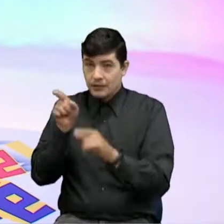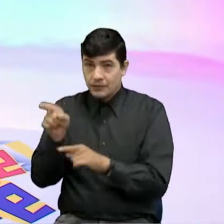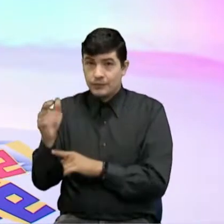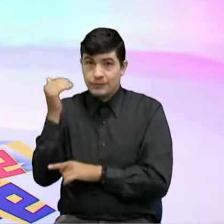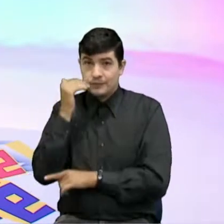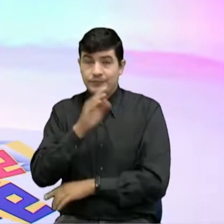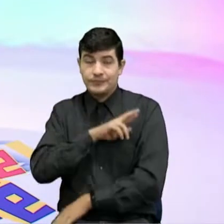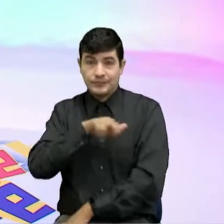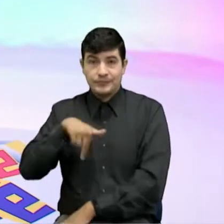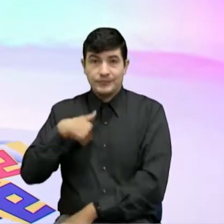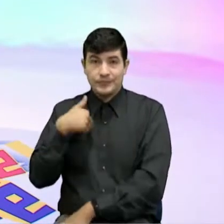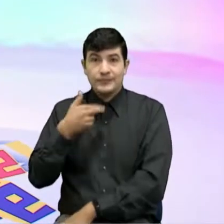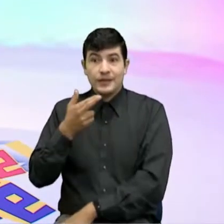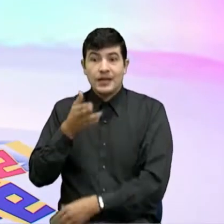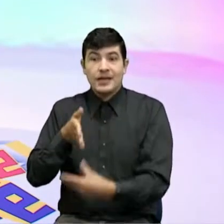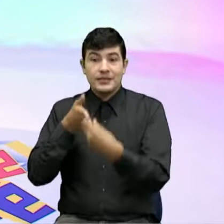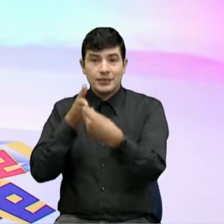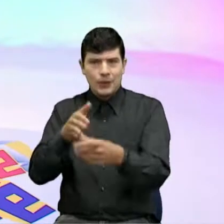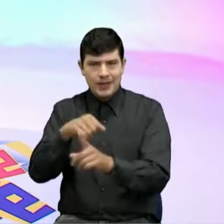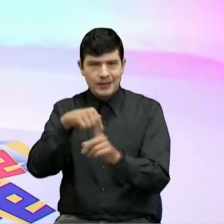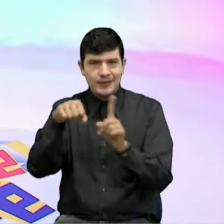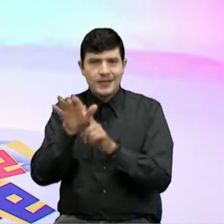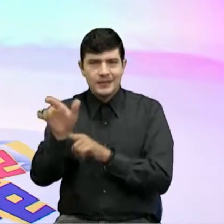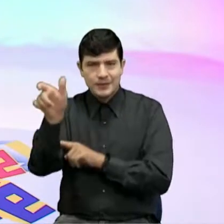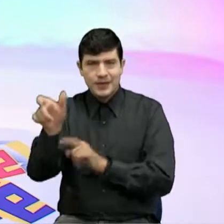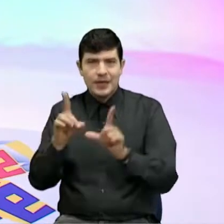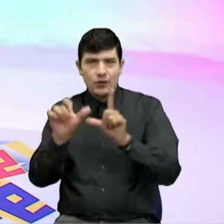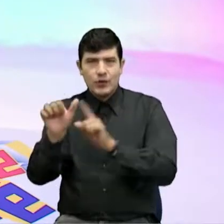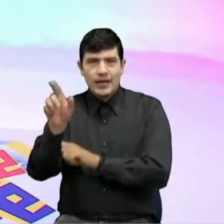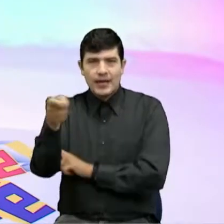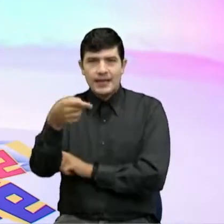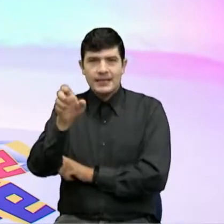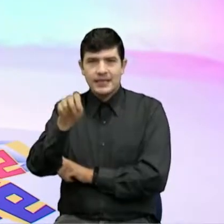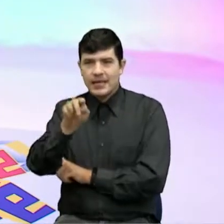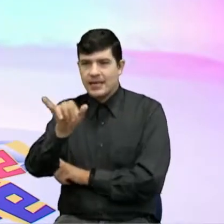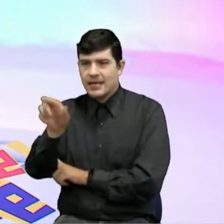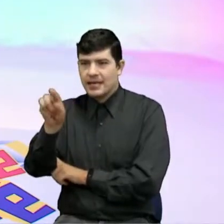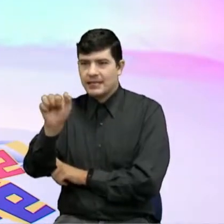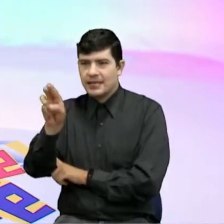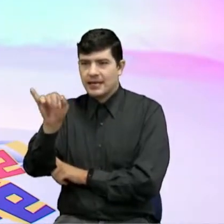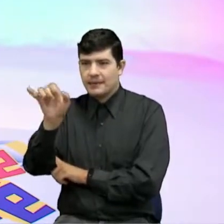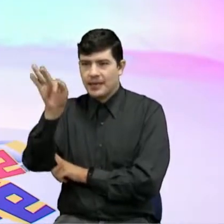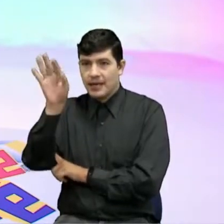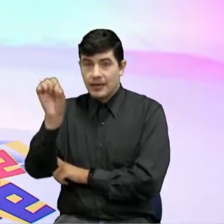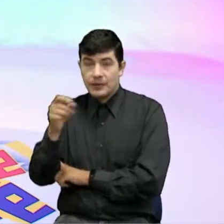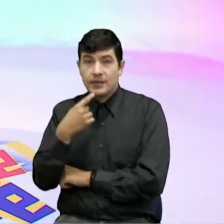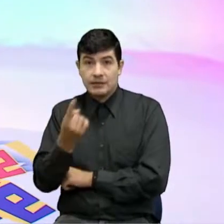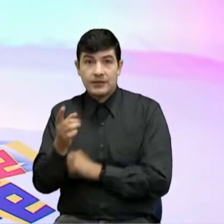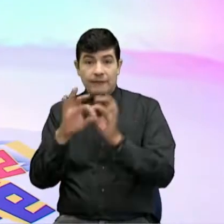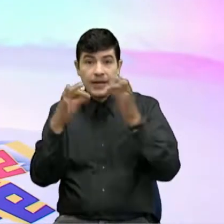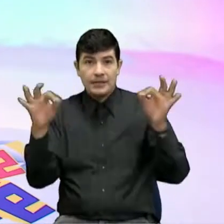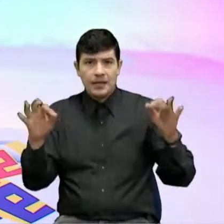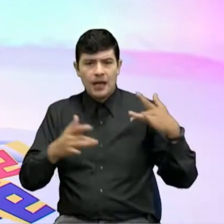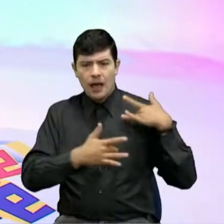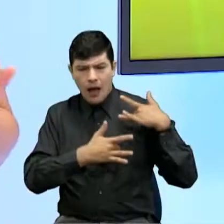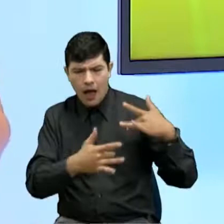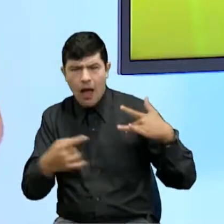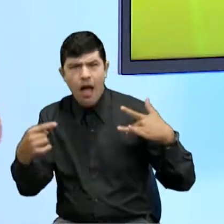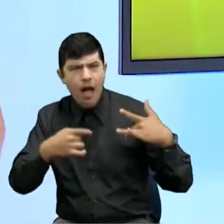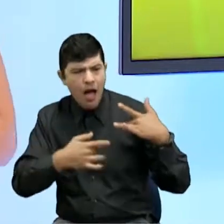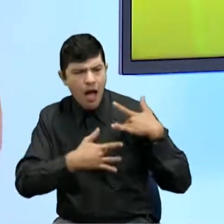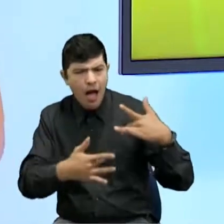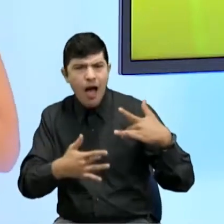nuestra gestora social, la doctora Jenny Sarmiento, que nos decía una frase muy bonita, ¿no? La solidaridad es el